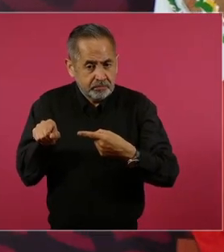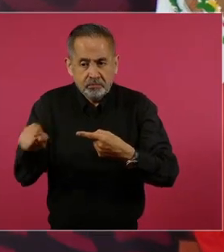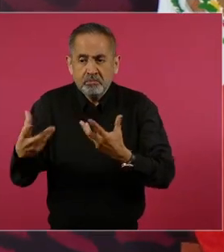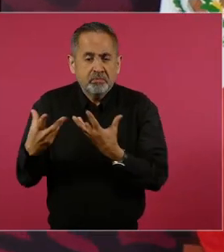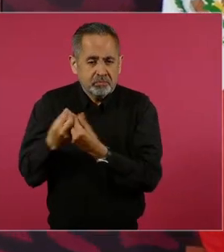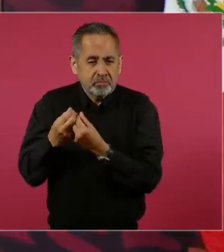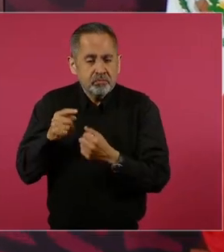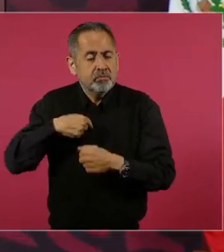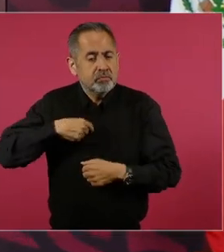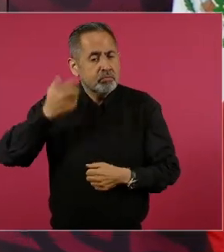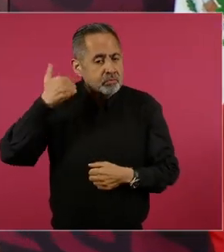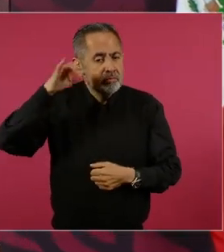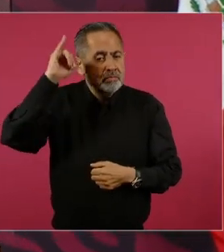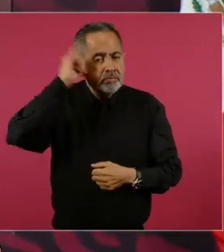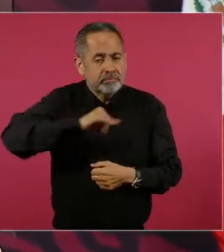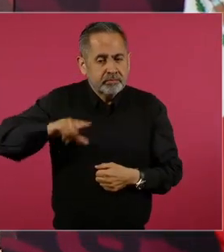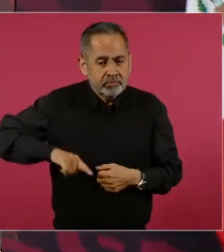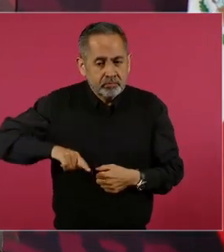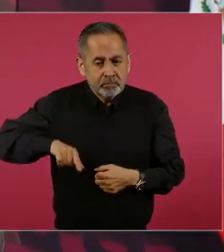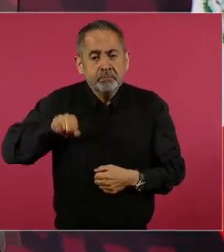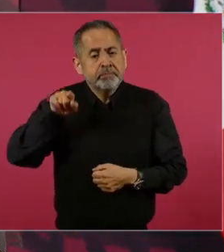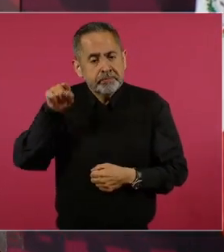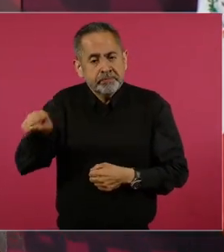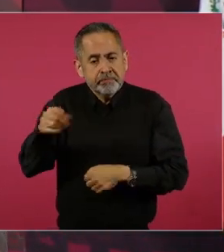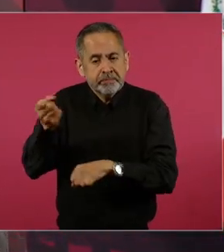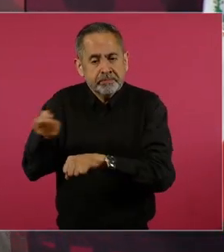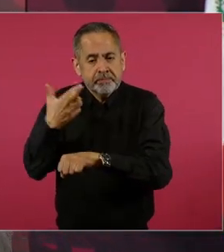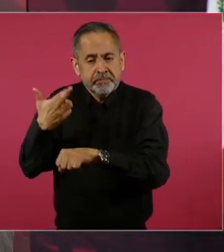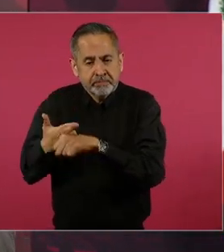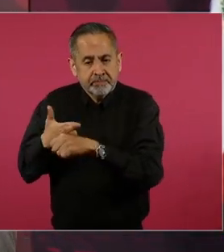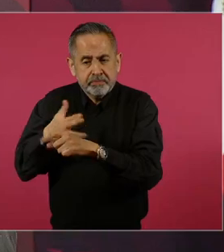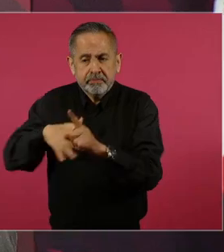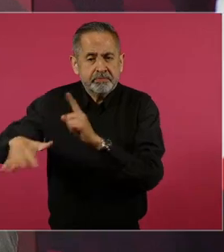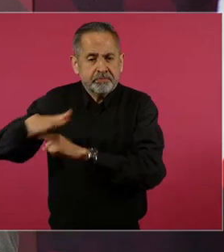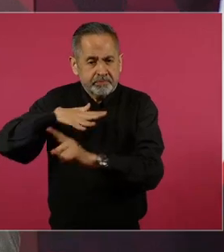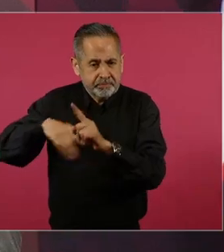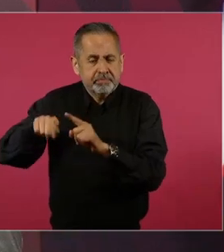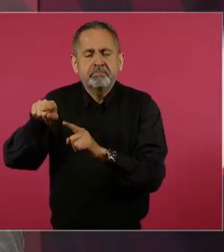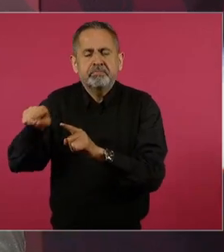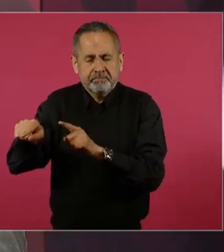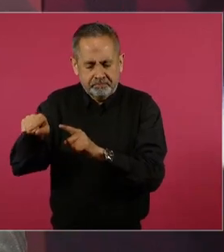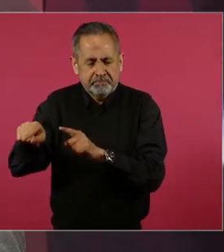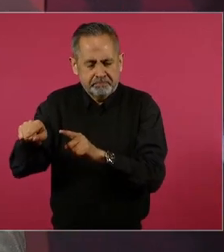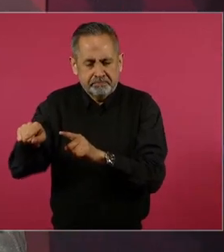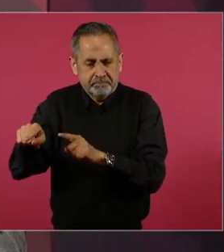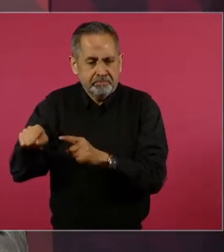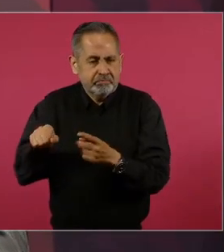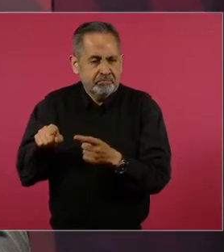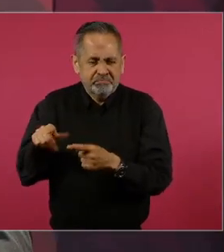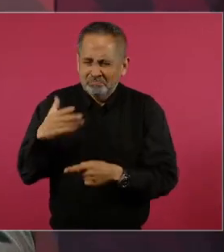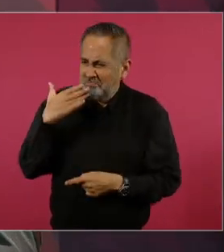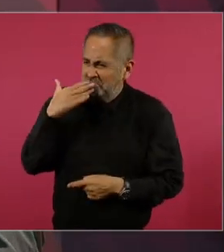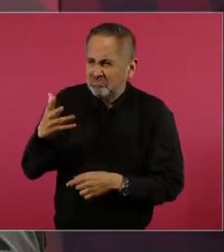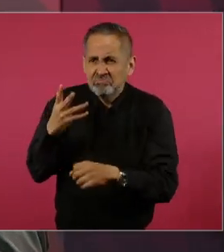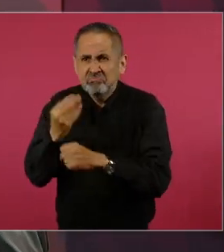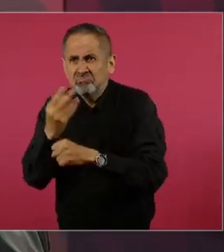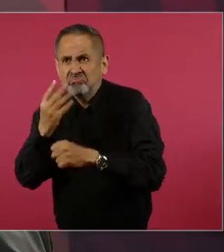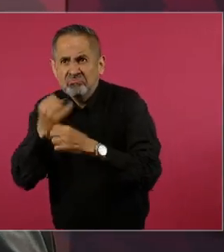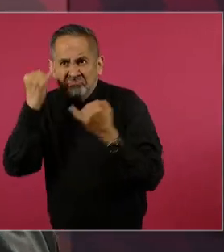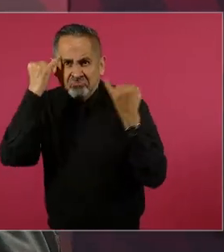conmigo cuando fui jefe de gobierno, fue secretaria de Medio Ambiente, hizo cosas